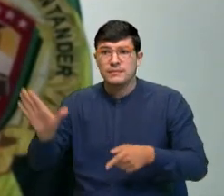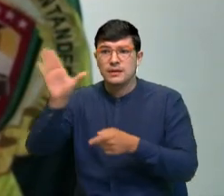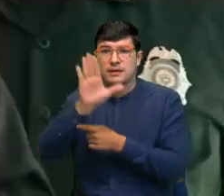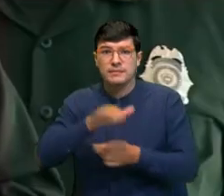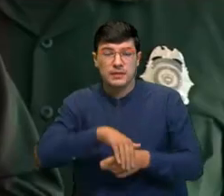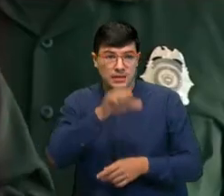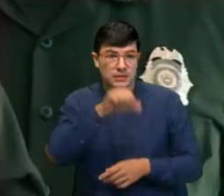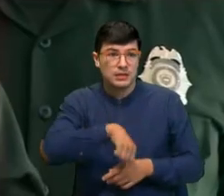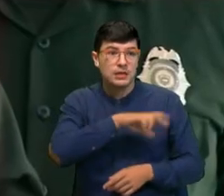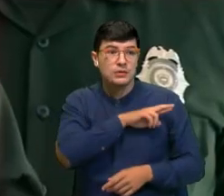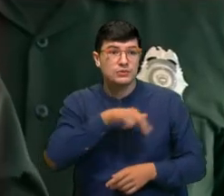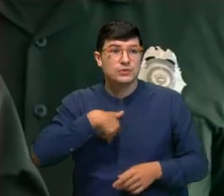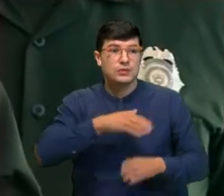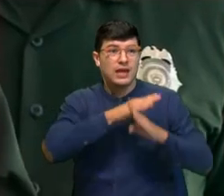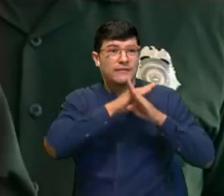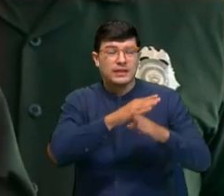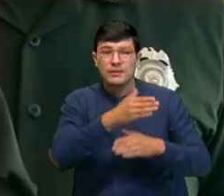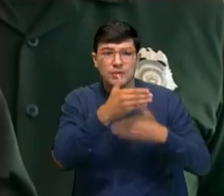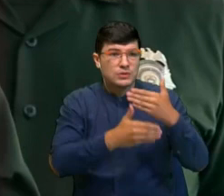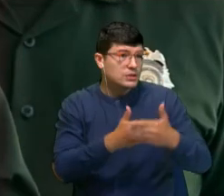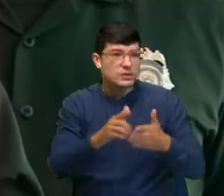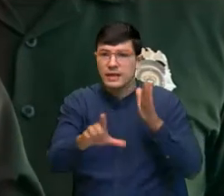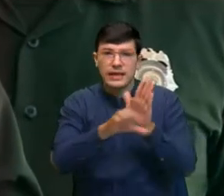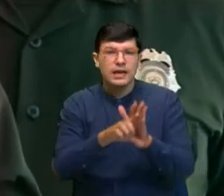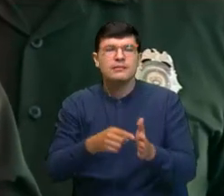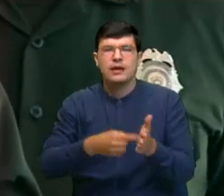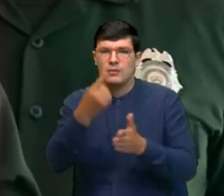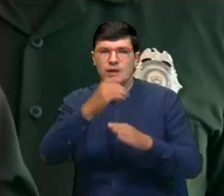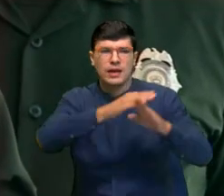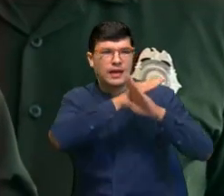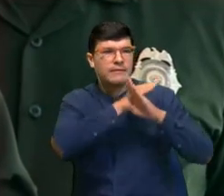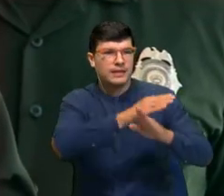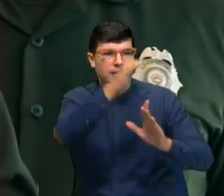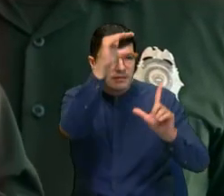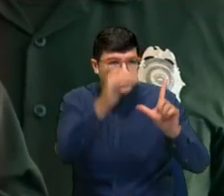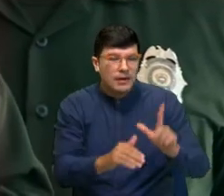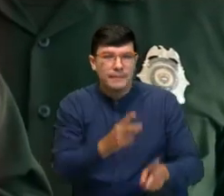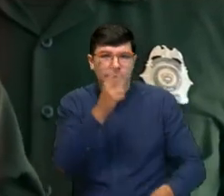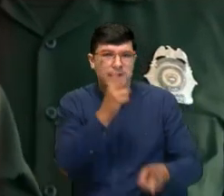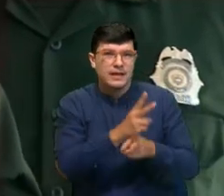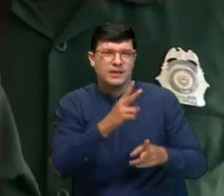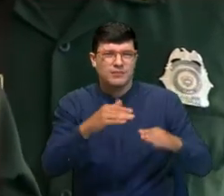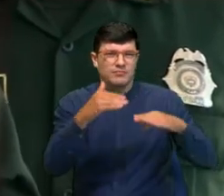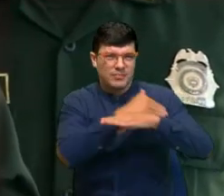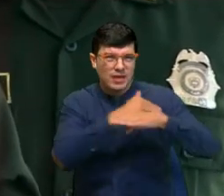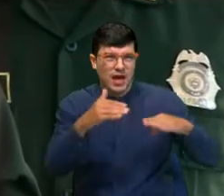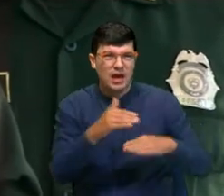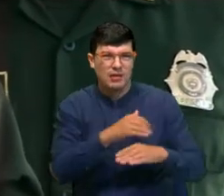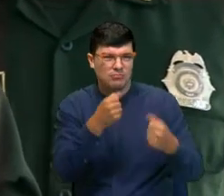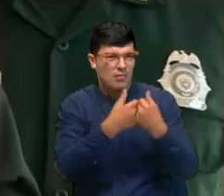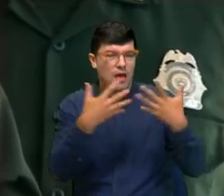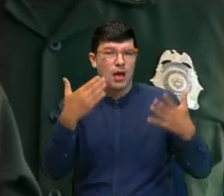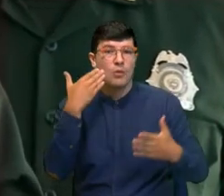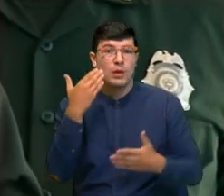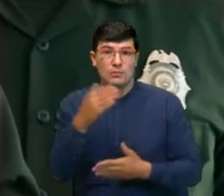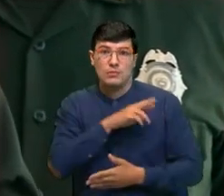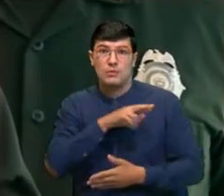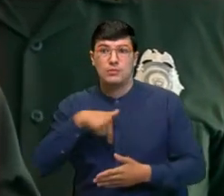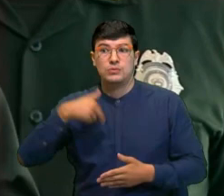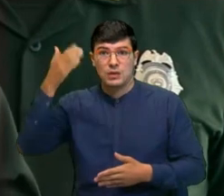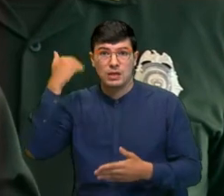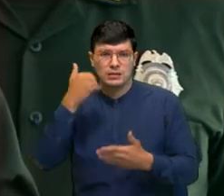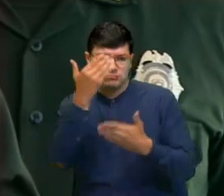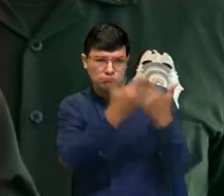si combatimos la ilegalidad inmediatamente disminuye la siniestra vía aviar como hemos podido observar en el territorio